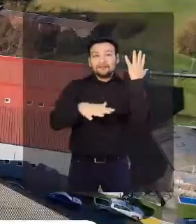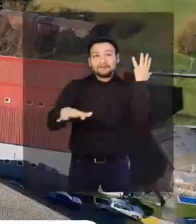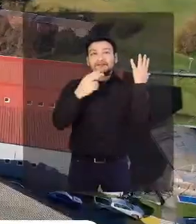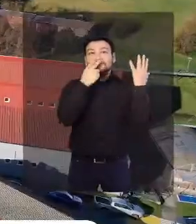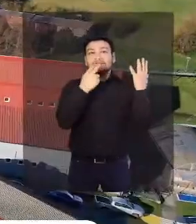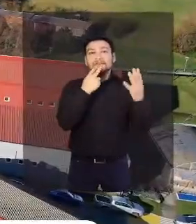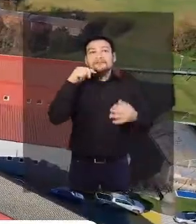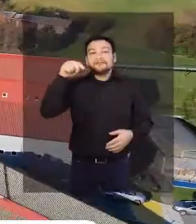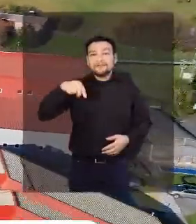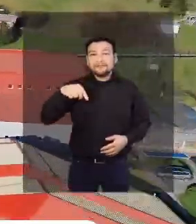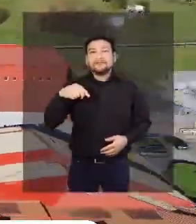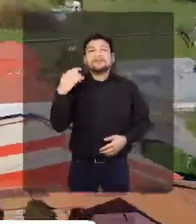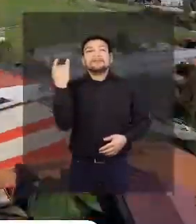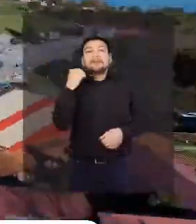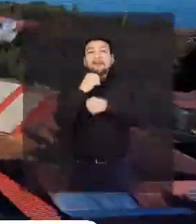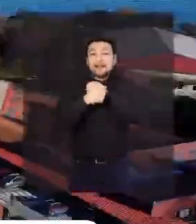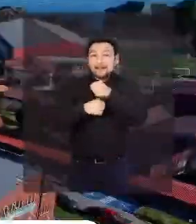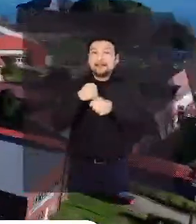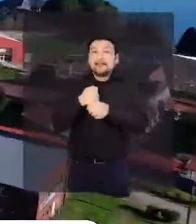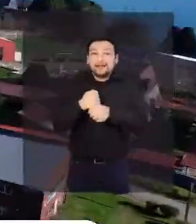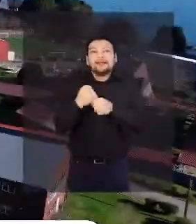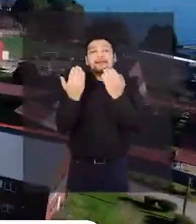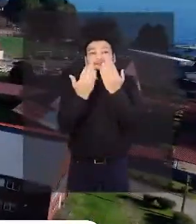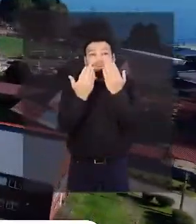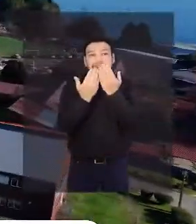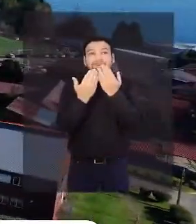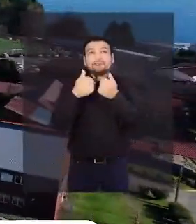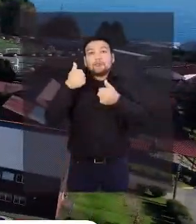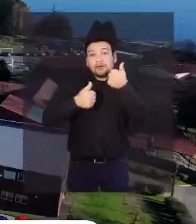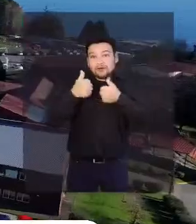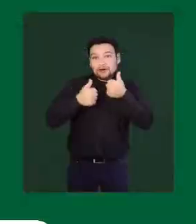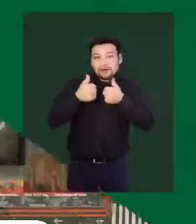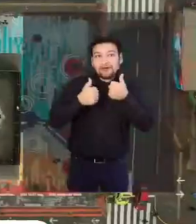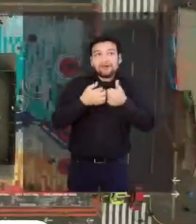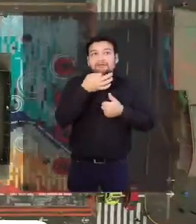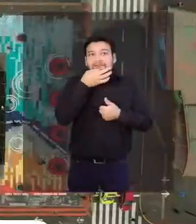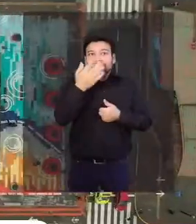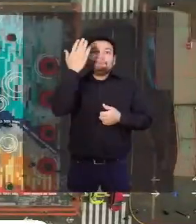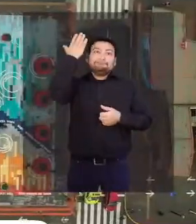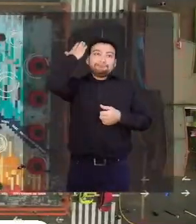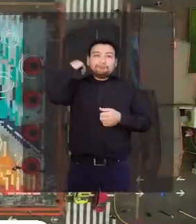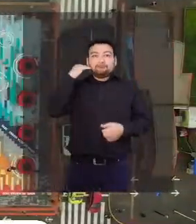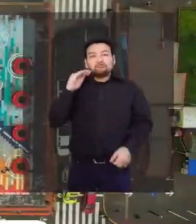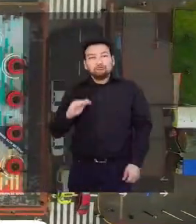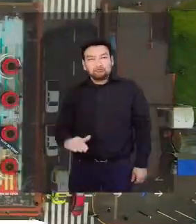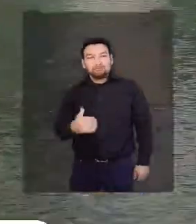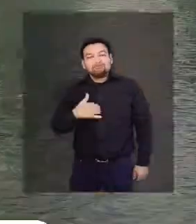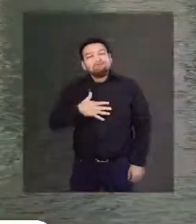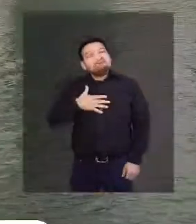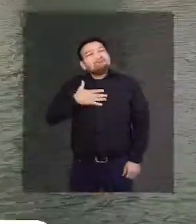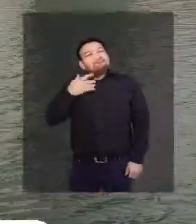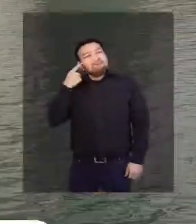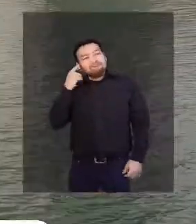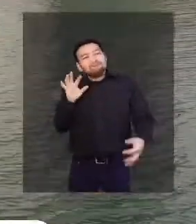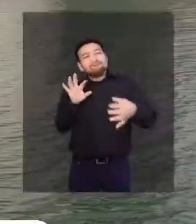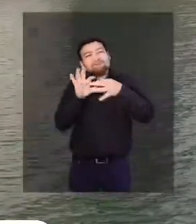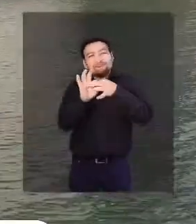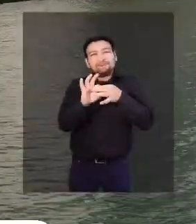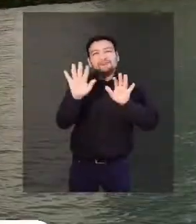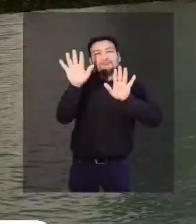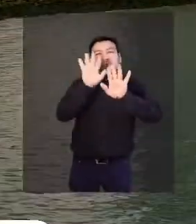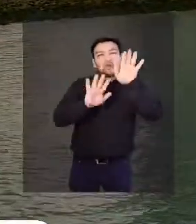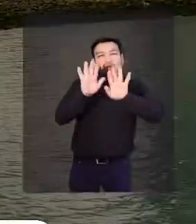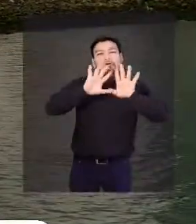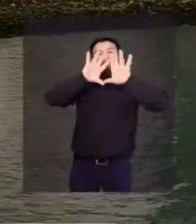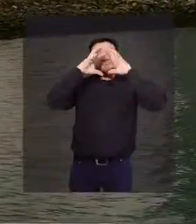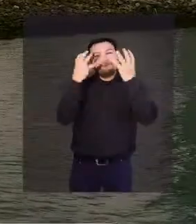las instituciones educativas más destacadas del país. El notable crecimiento de la ciudad de Puerto Montt y la